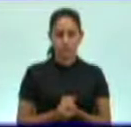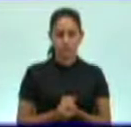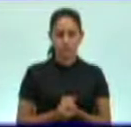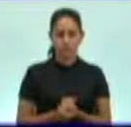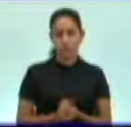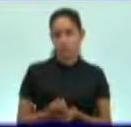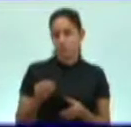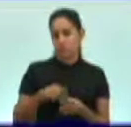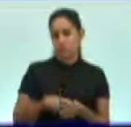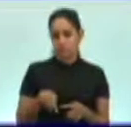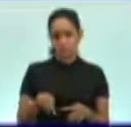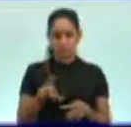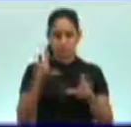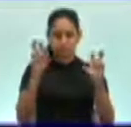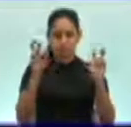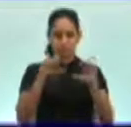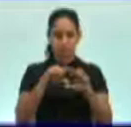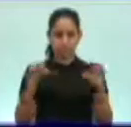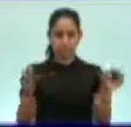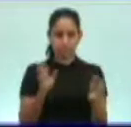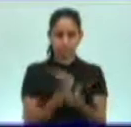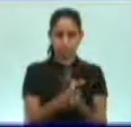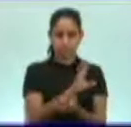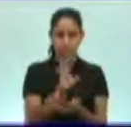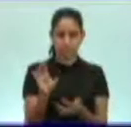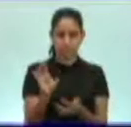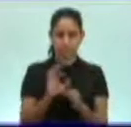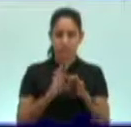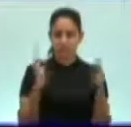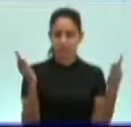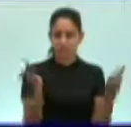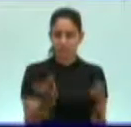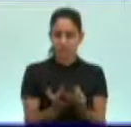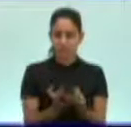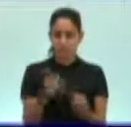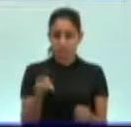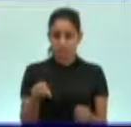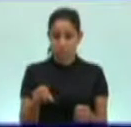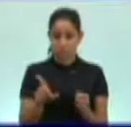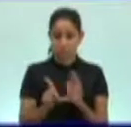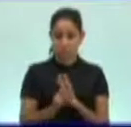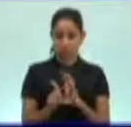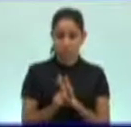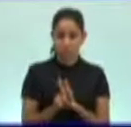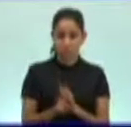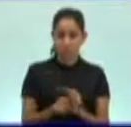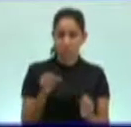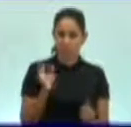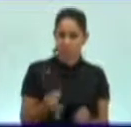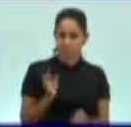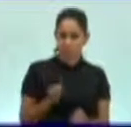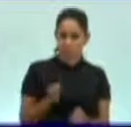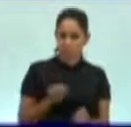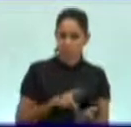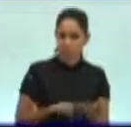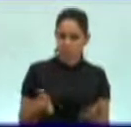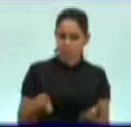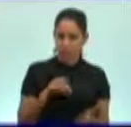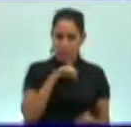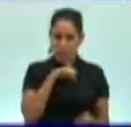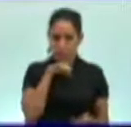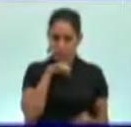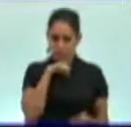Incluir como un tema de las escuelas de educación familiar esta ley, insistiendo con los padres en